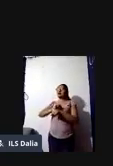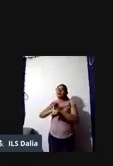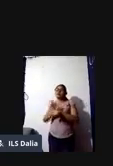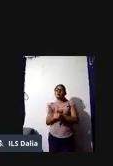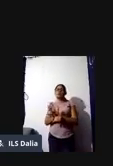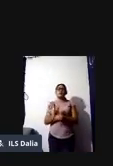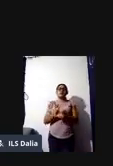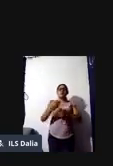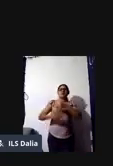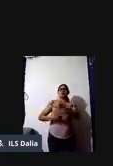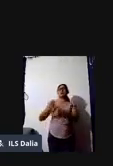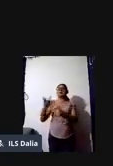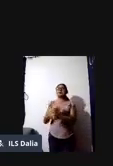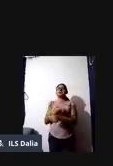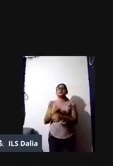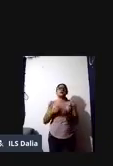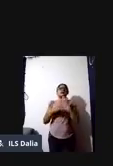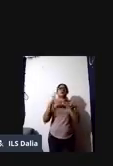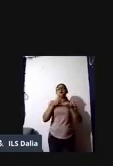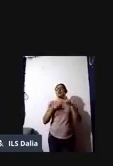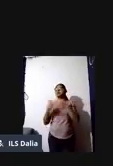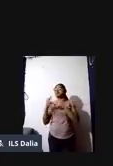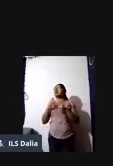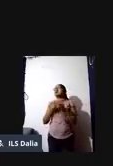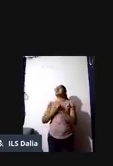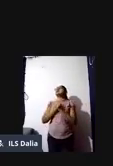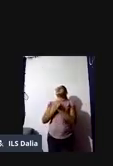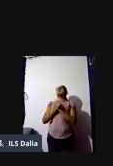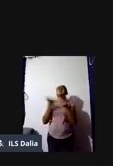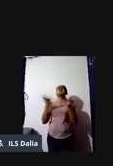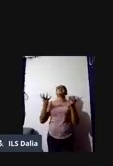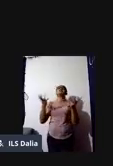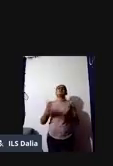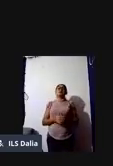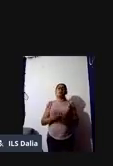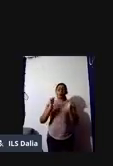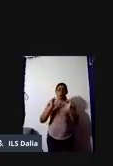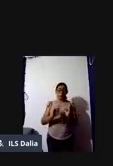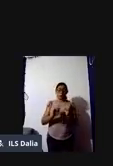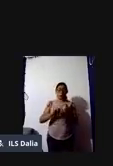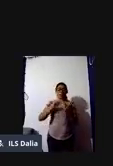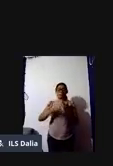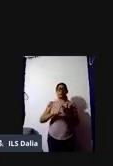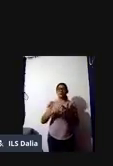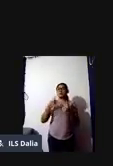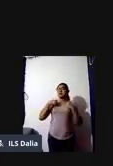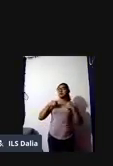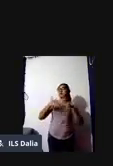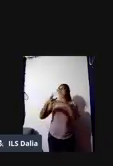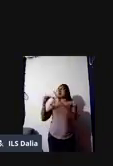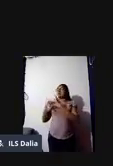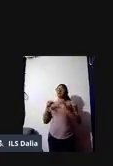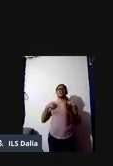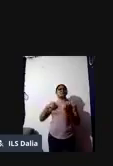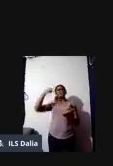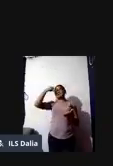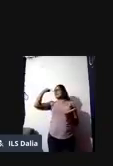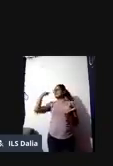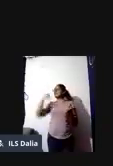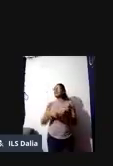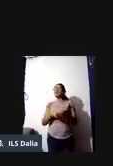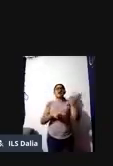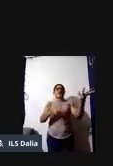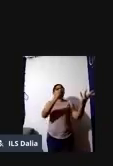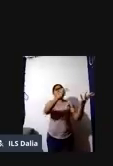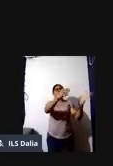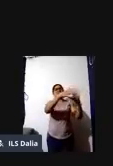mío! ¿No? O es que ya no le creo a nadie. Estoy oyendo en la tele una cosa